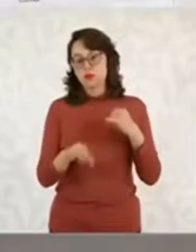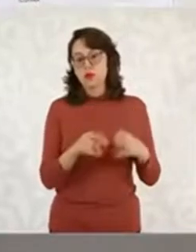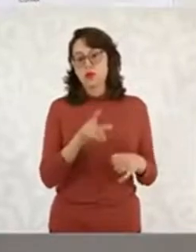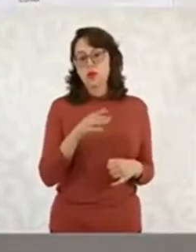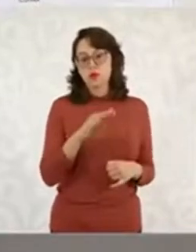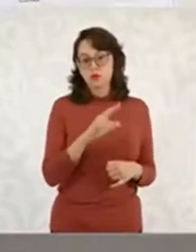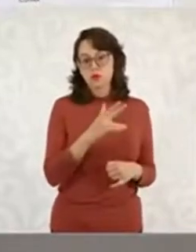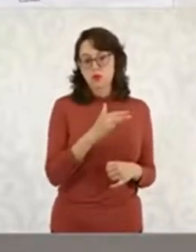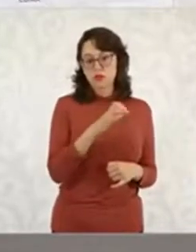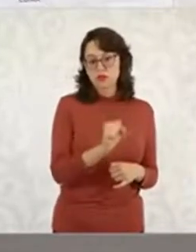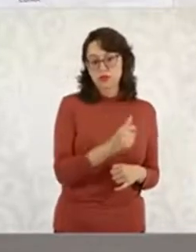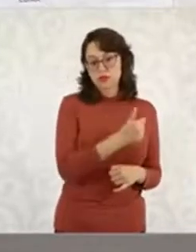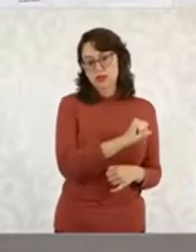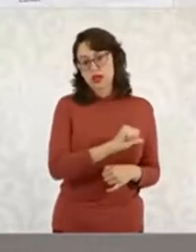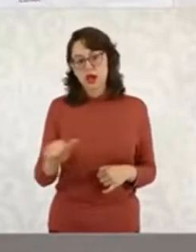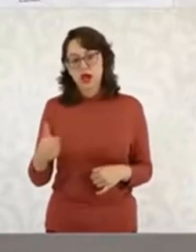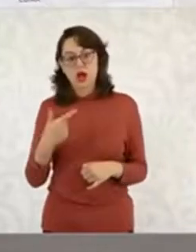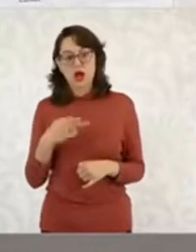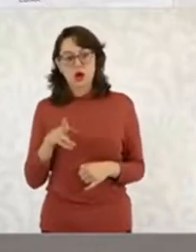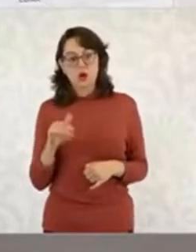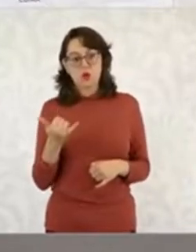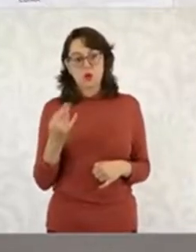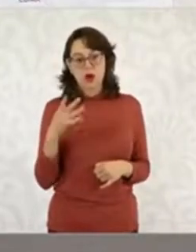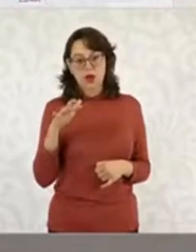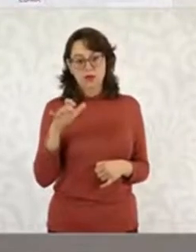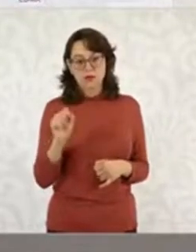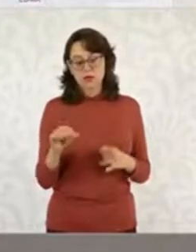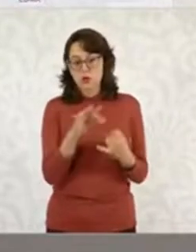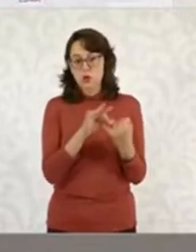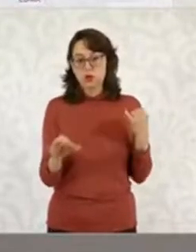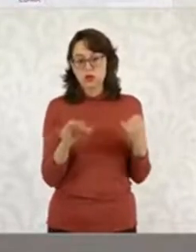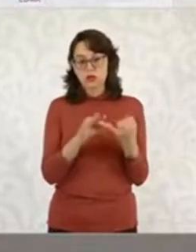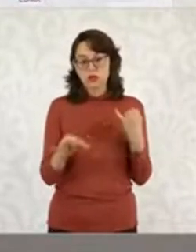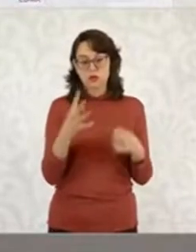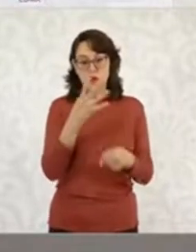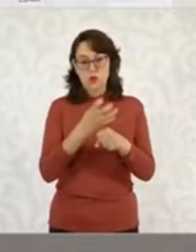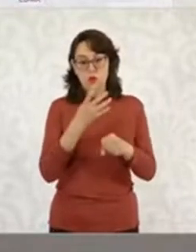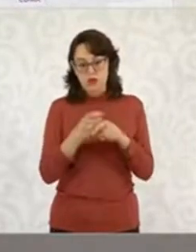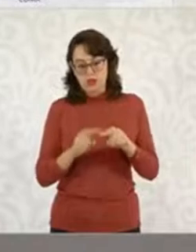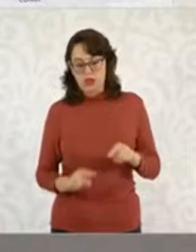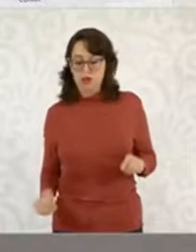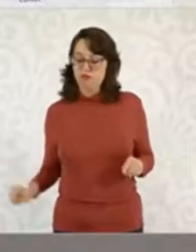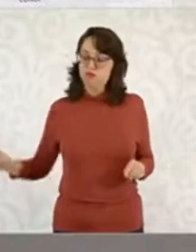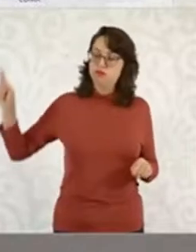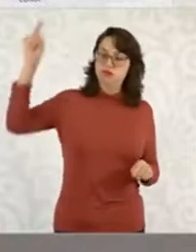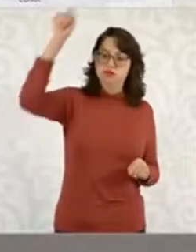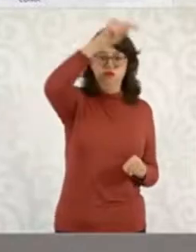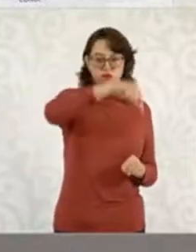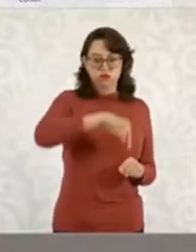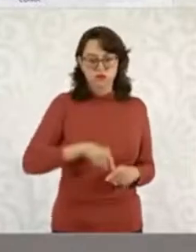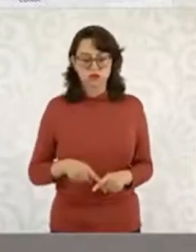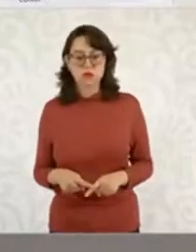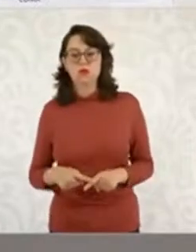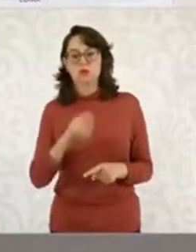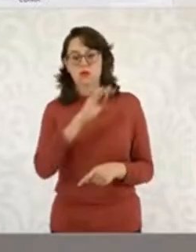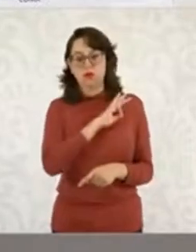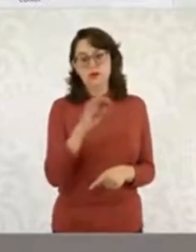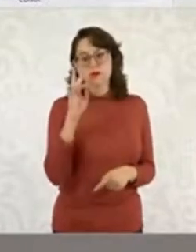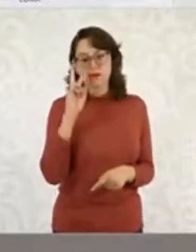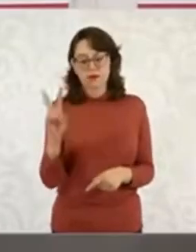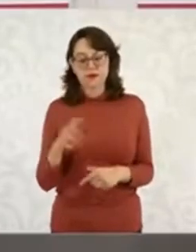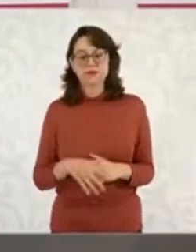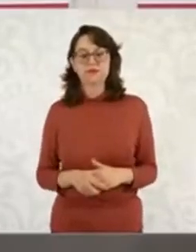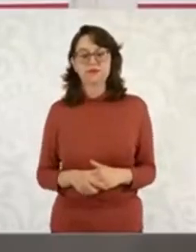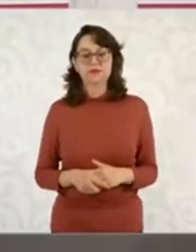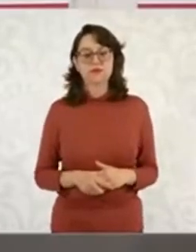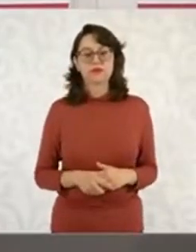cerrar todo el sistema, la fase 4, aquí de Hermosillo a Nogales y de Tepic a Mazatlán. La